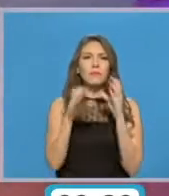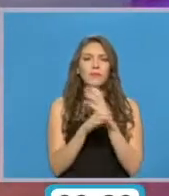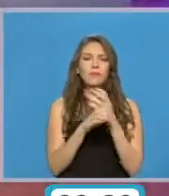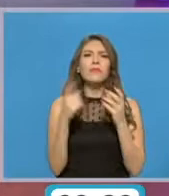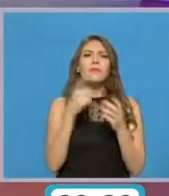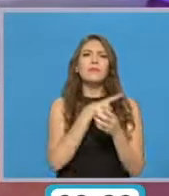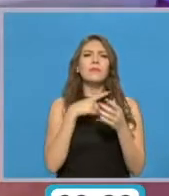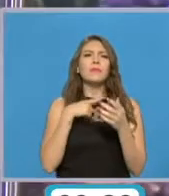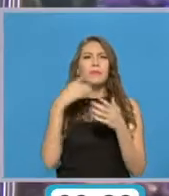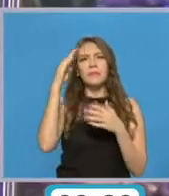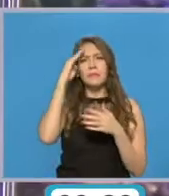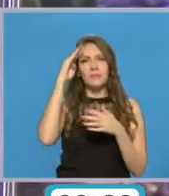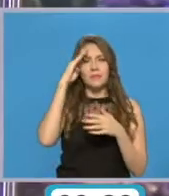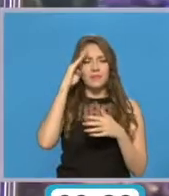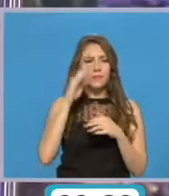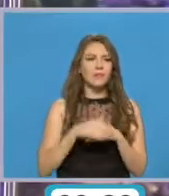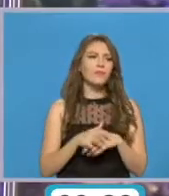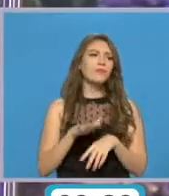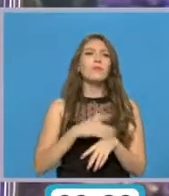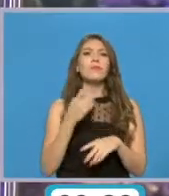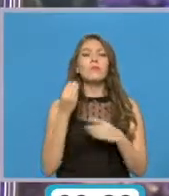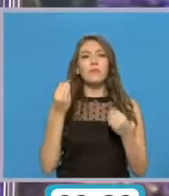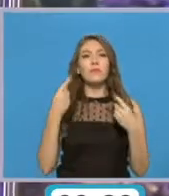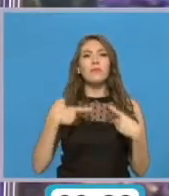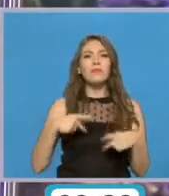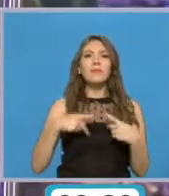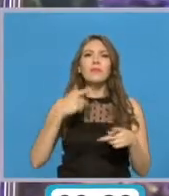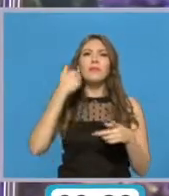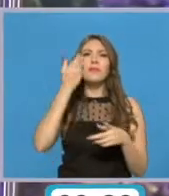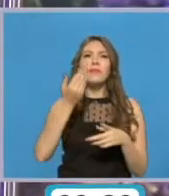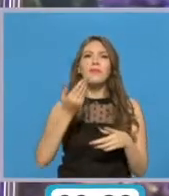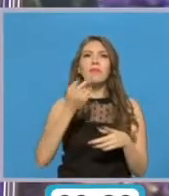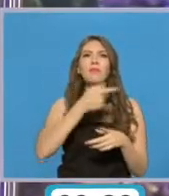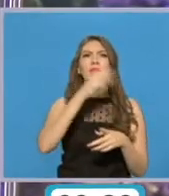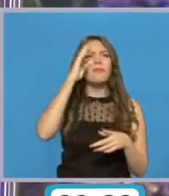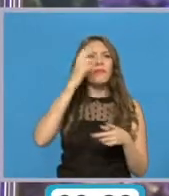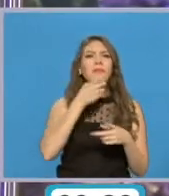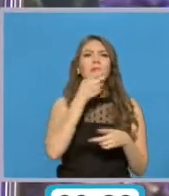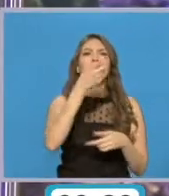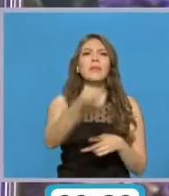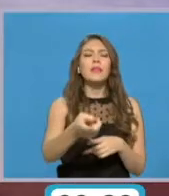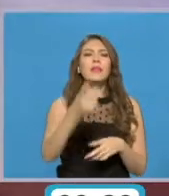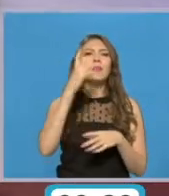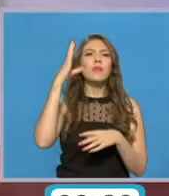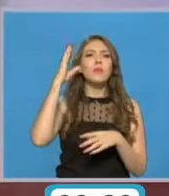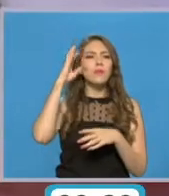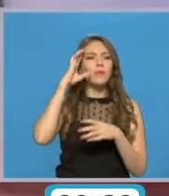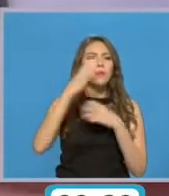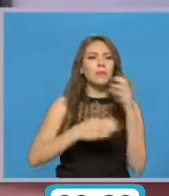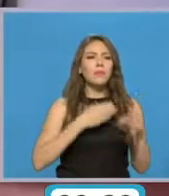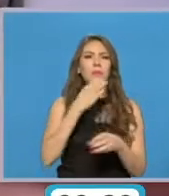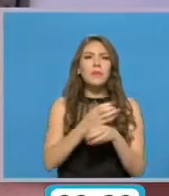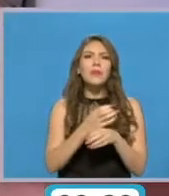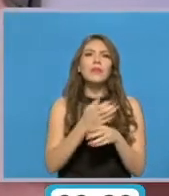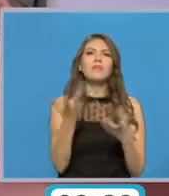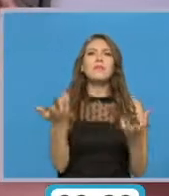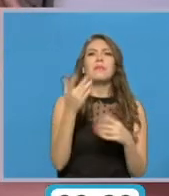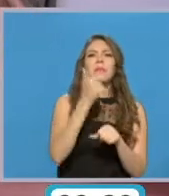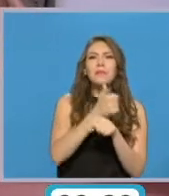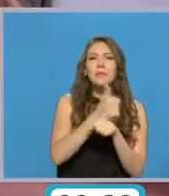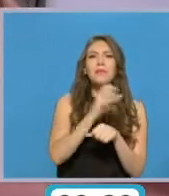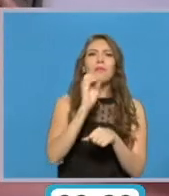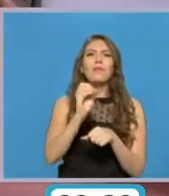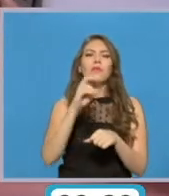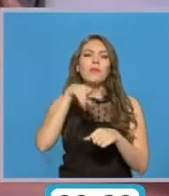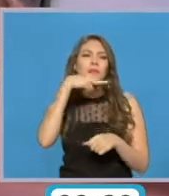considerar? Porque hay gente que decide hacerlo el día del cumpleaños de la abuelita. Entonces, eso no, en Navidad. Irene, porque están